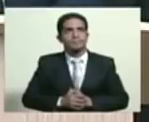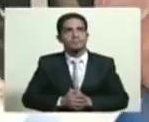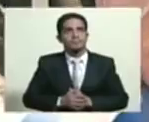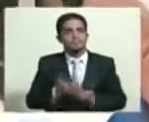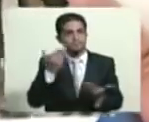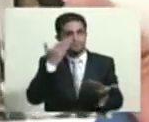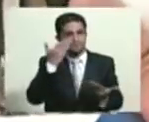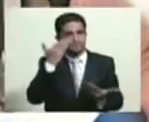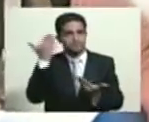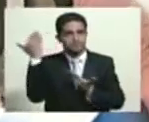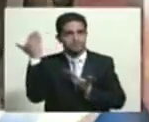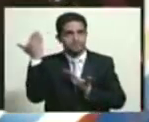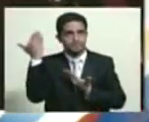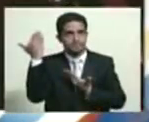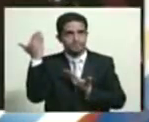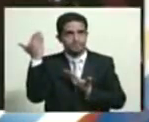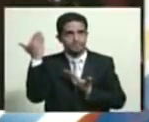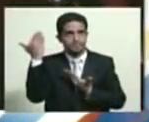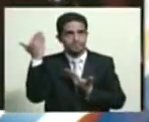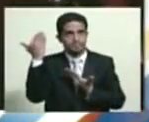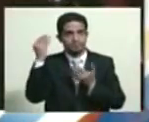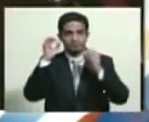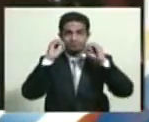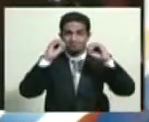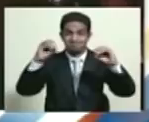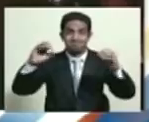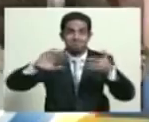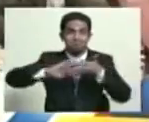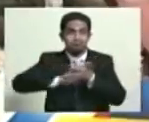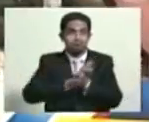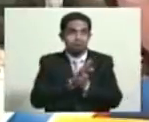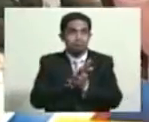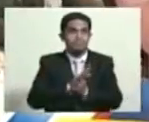Mire cómo quedaron los llamados AT.